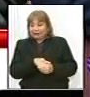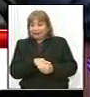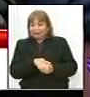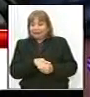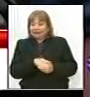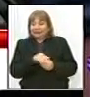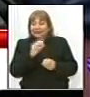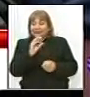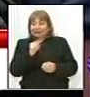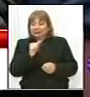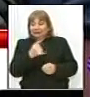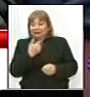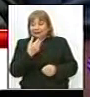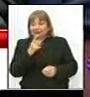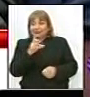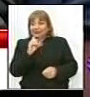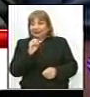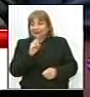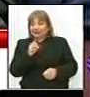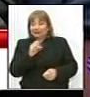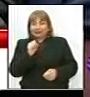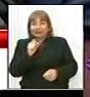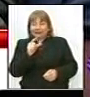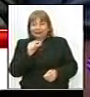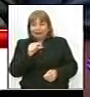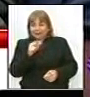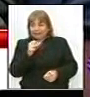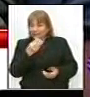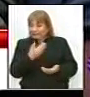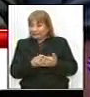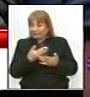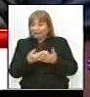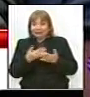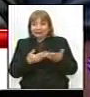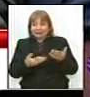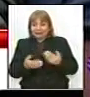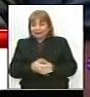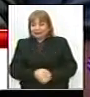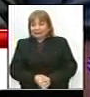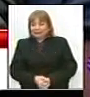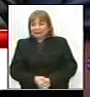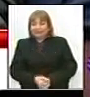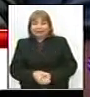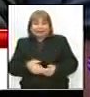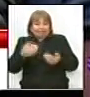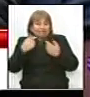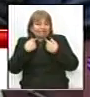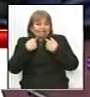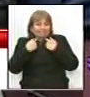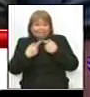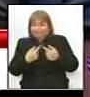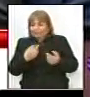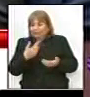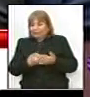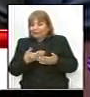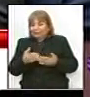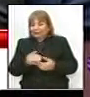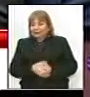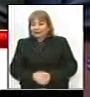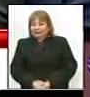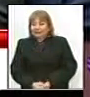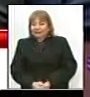en el caso luz salgado la pérdida de confianza en el funcionario la pérdida de confianza en el funcionario